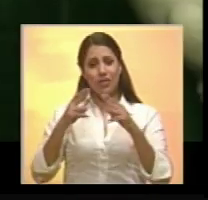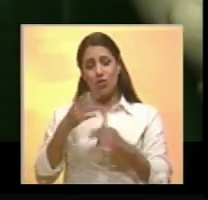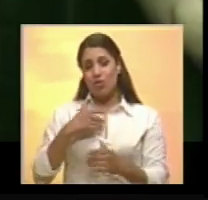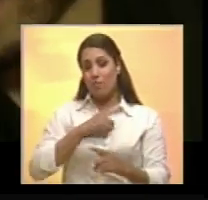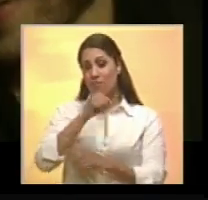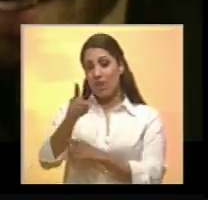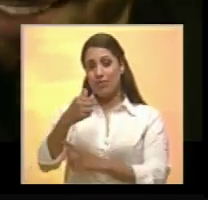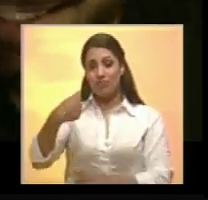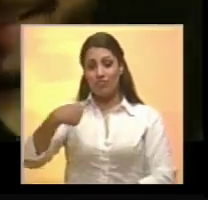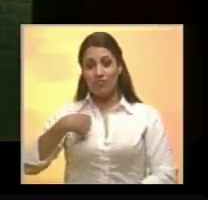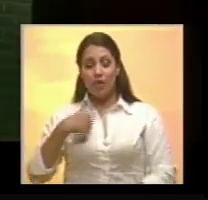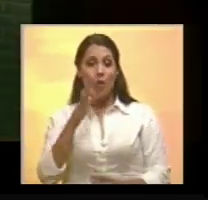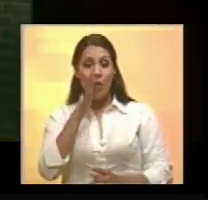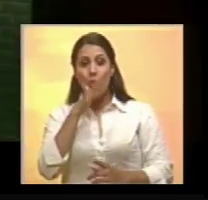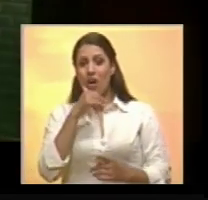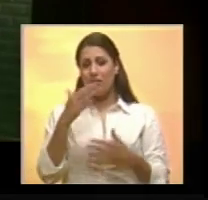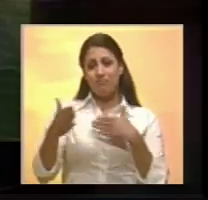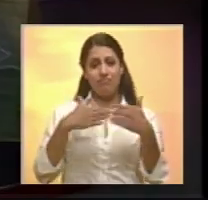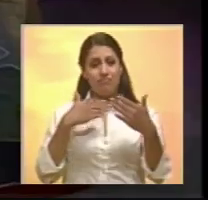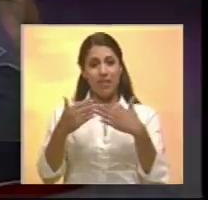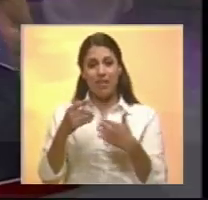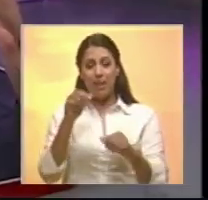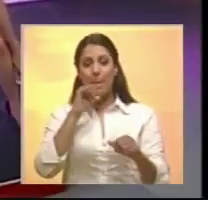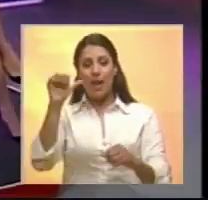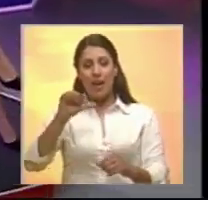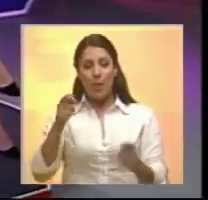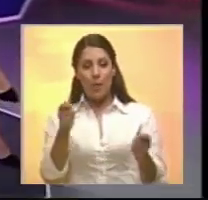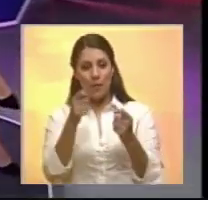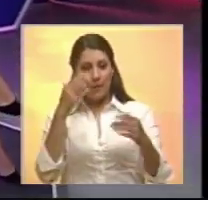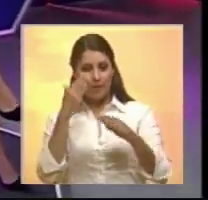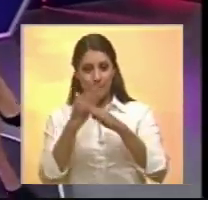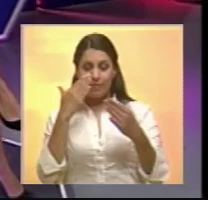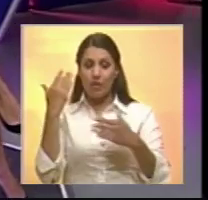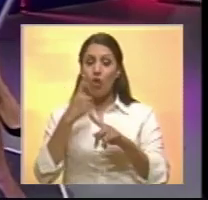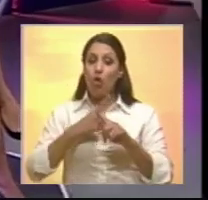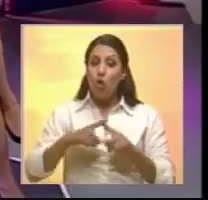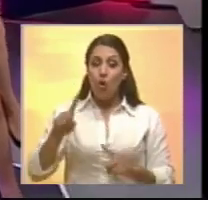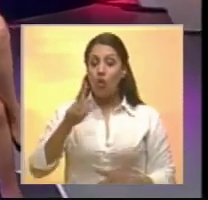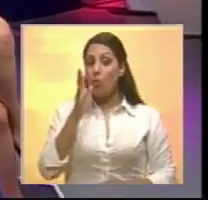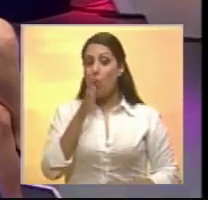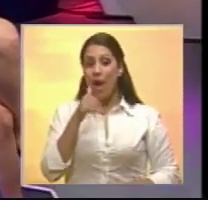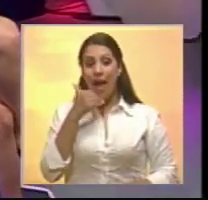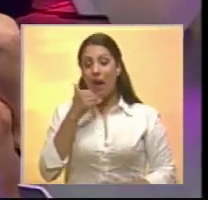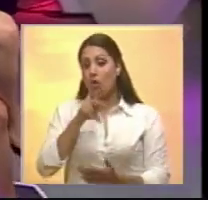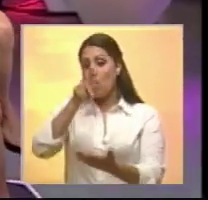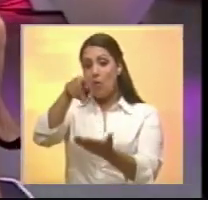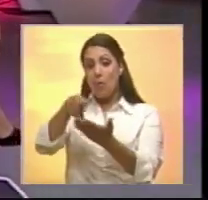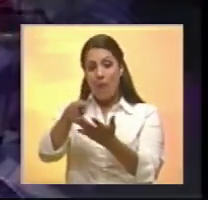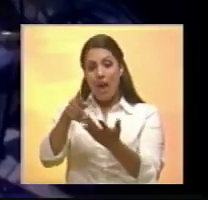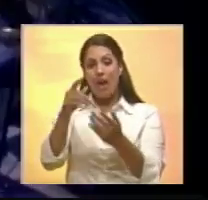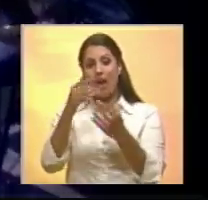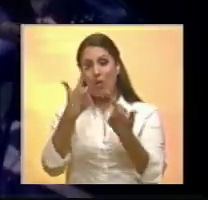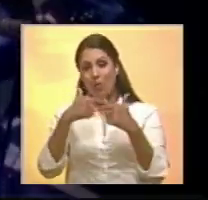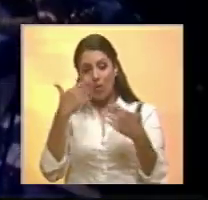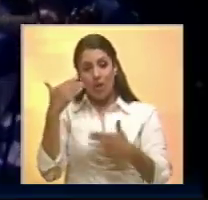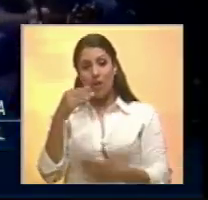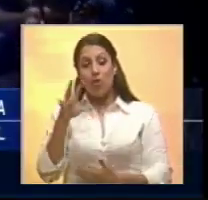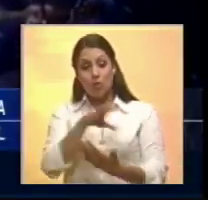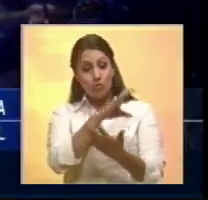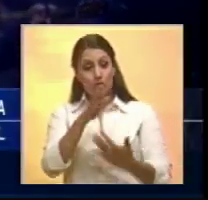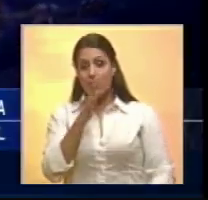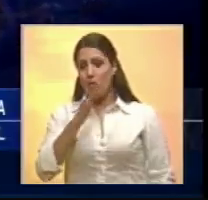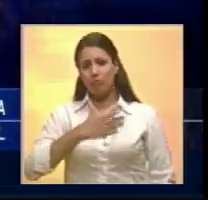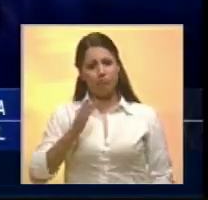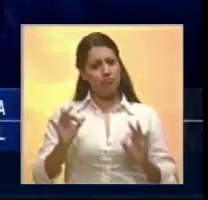que manda. No pares bola toda esa mala propaganda. Seguimos con Bob Dylan, quien al parecer no asistirá a las ceremonias del Nobel. El músico no